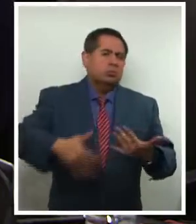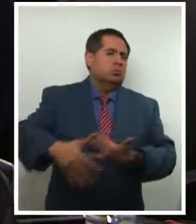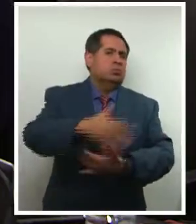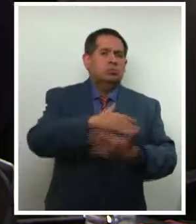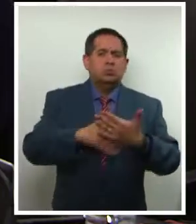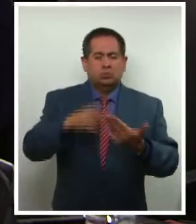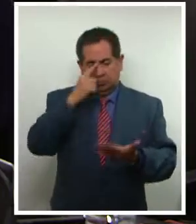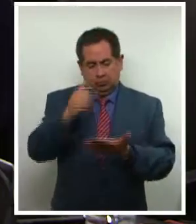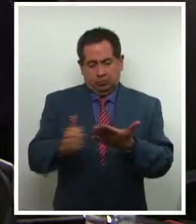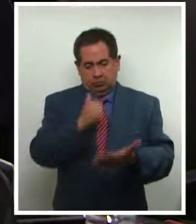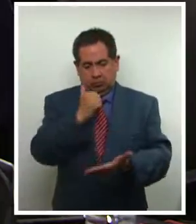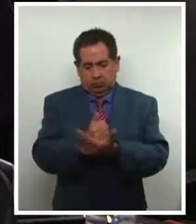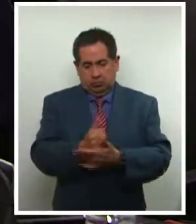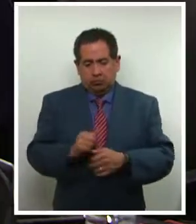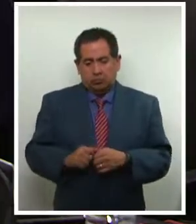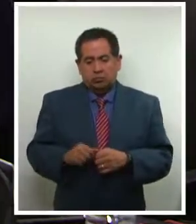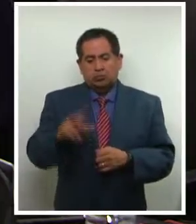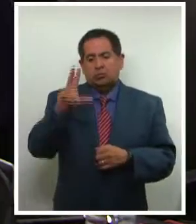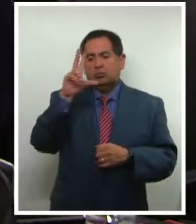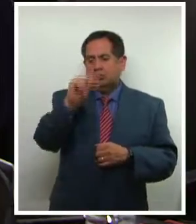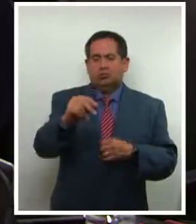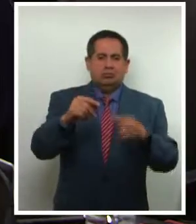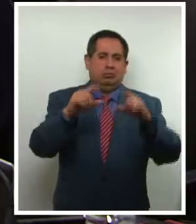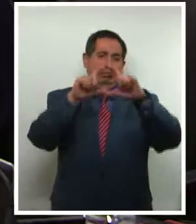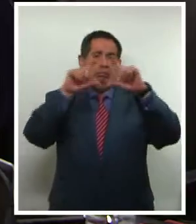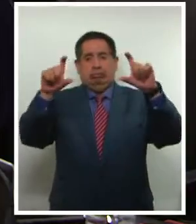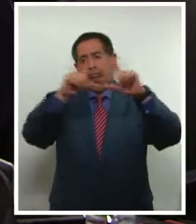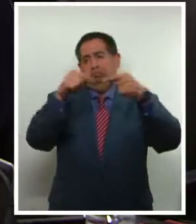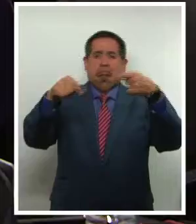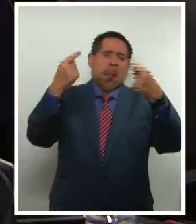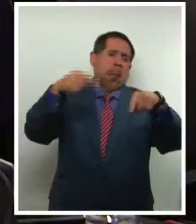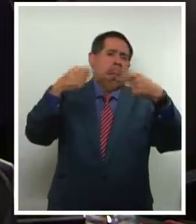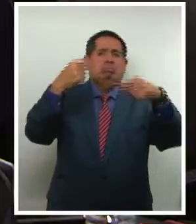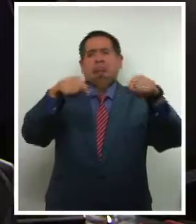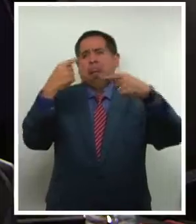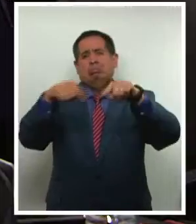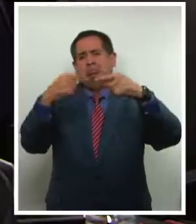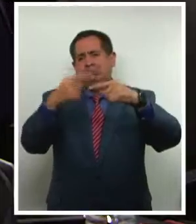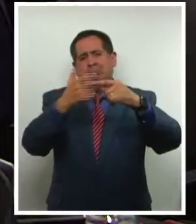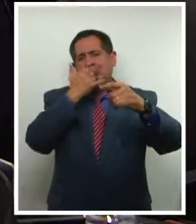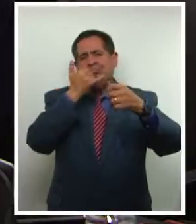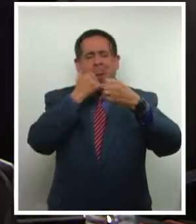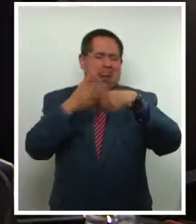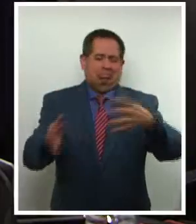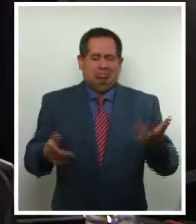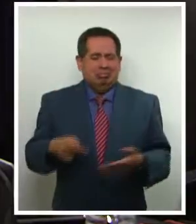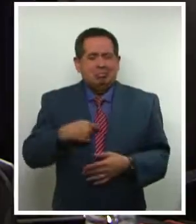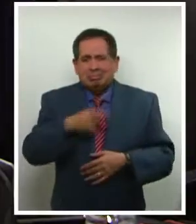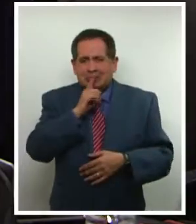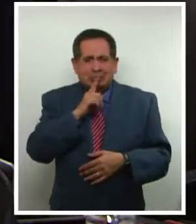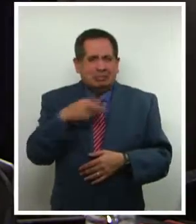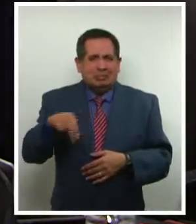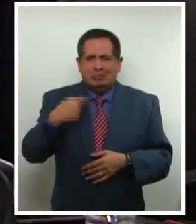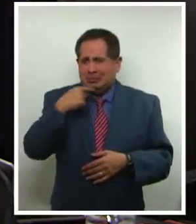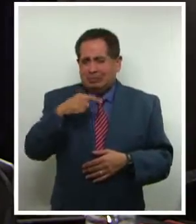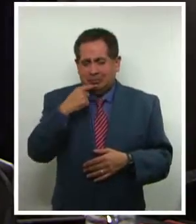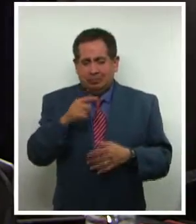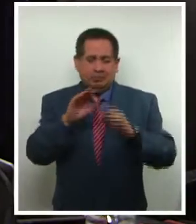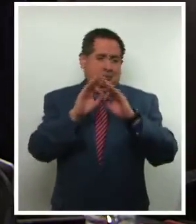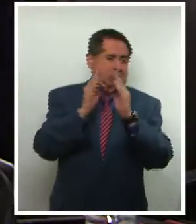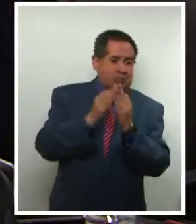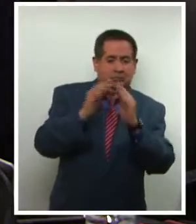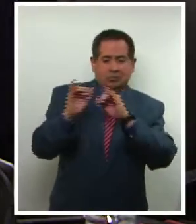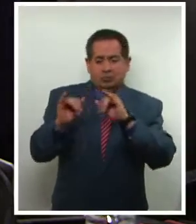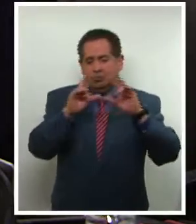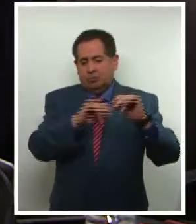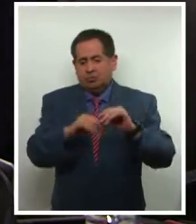esta ciudad. No empañemos el trabajo de 4 meses en debates estériles sobre fórmulas que